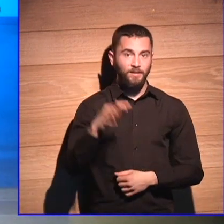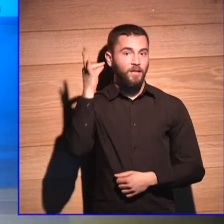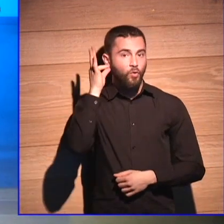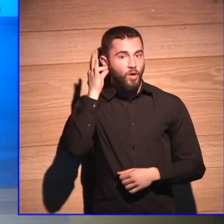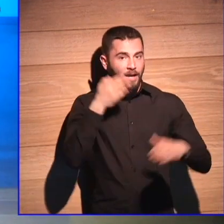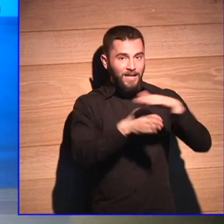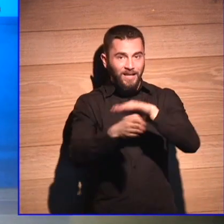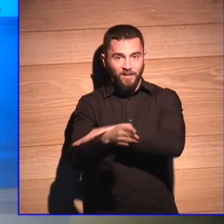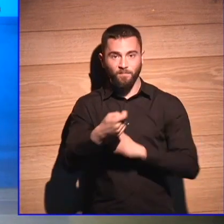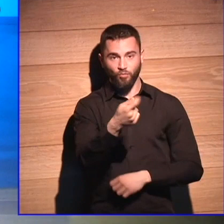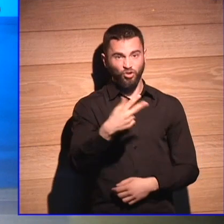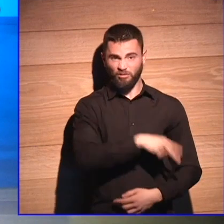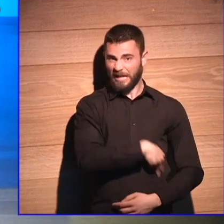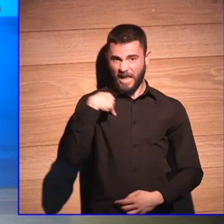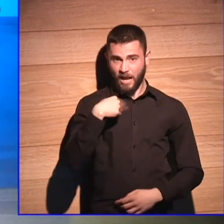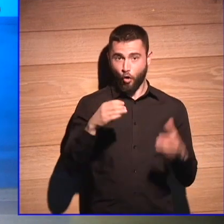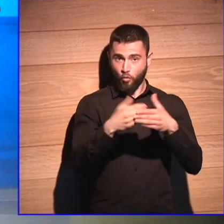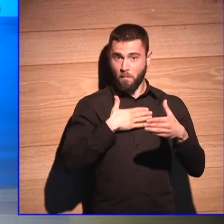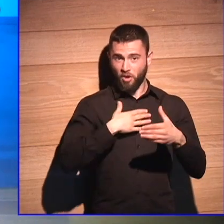bastante general, no solo de mi grupo, sino